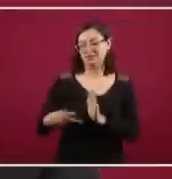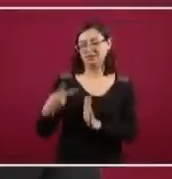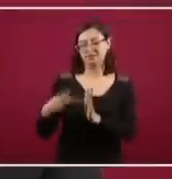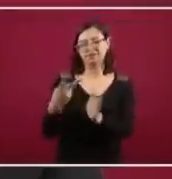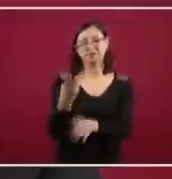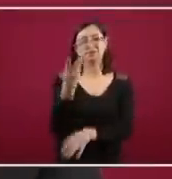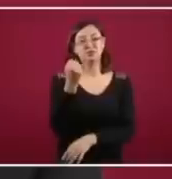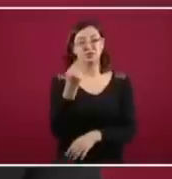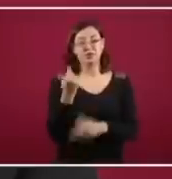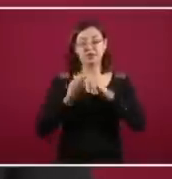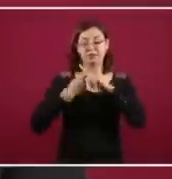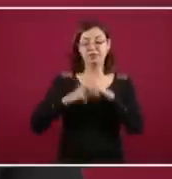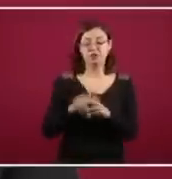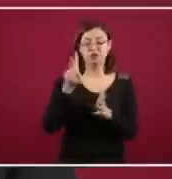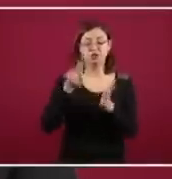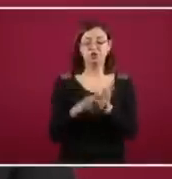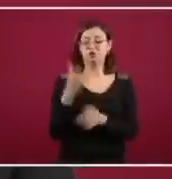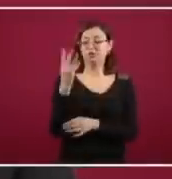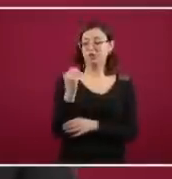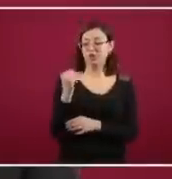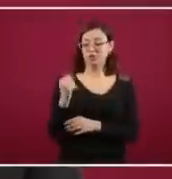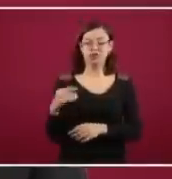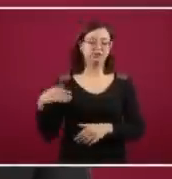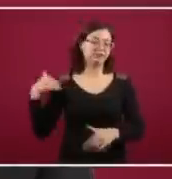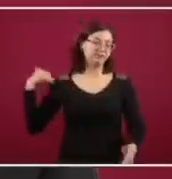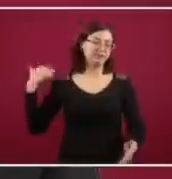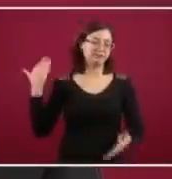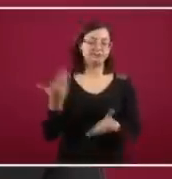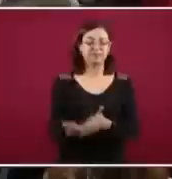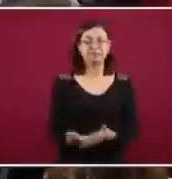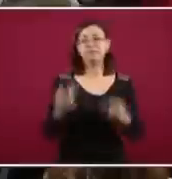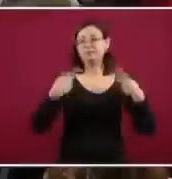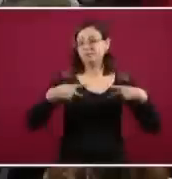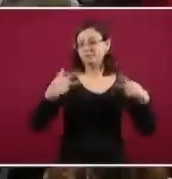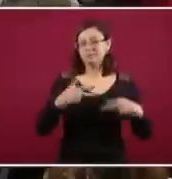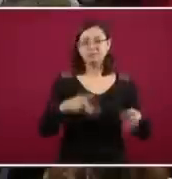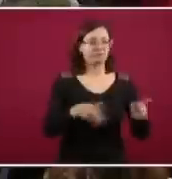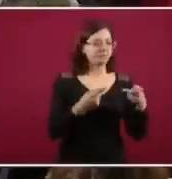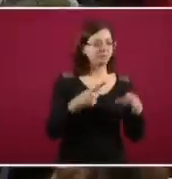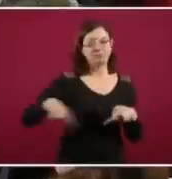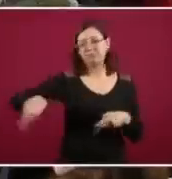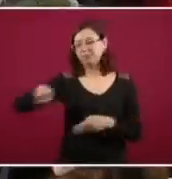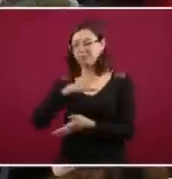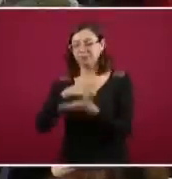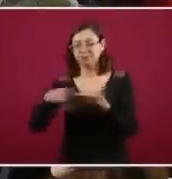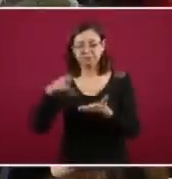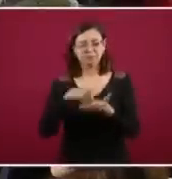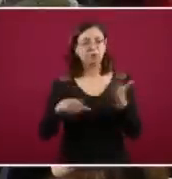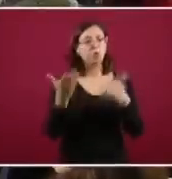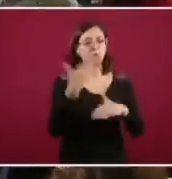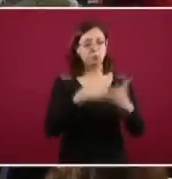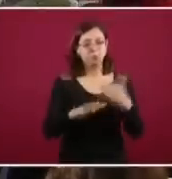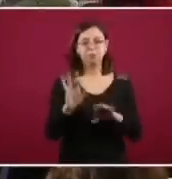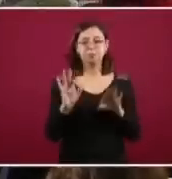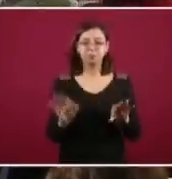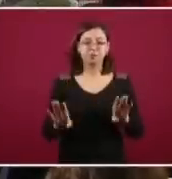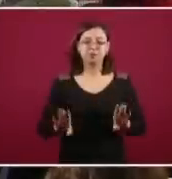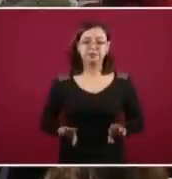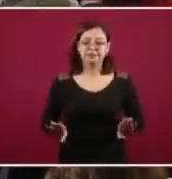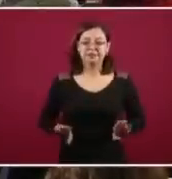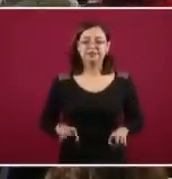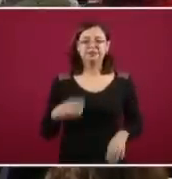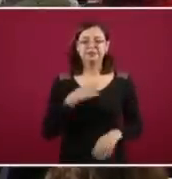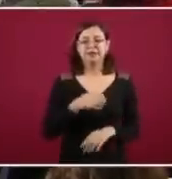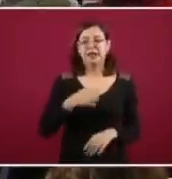2011, tanto por el ánimo de compradores y proveedores como y gracias también al